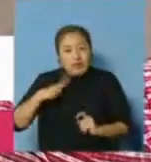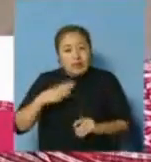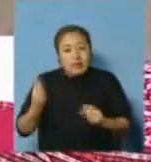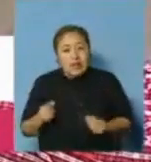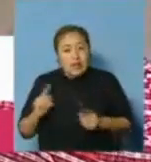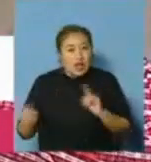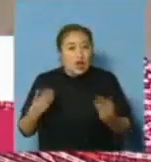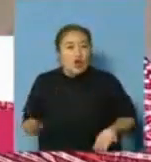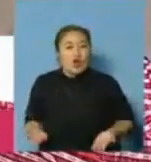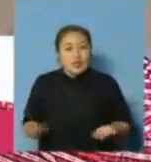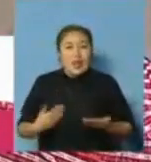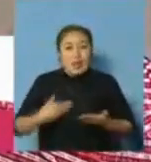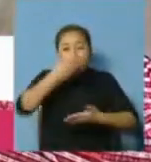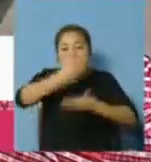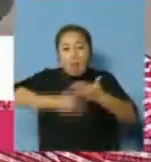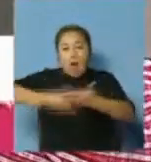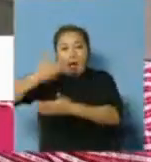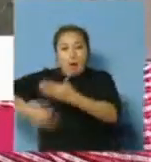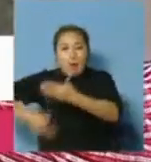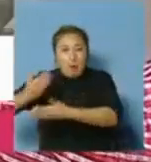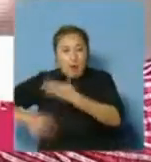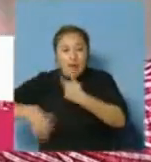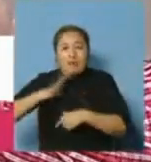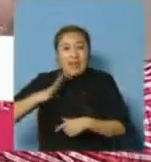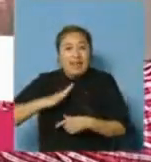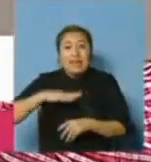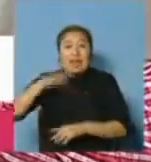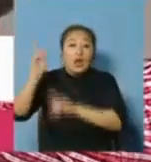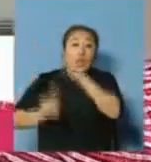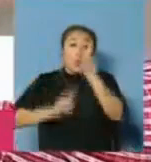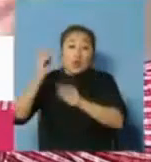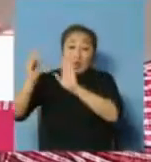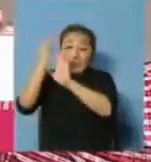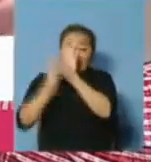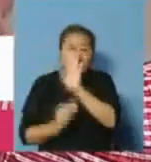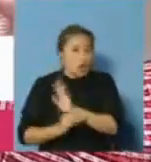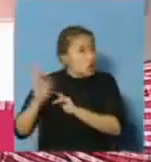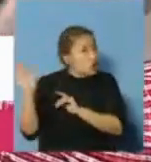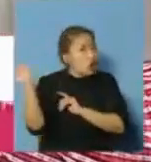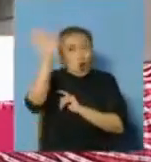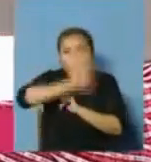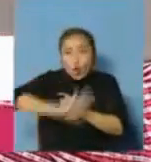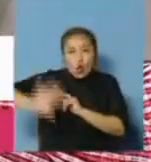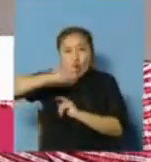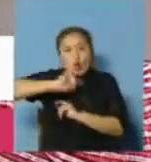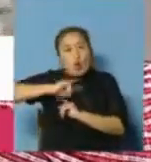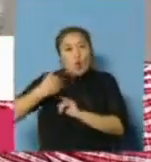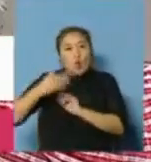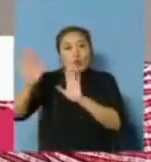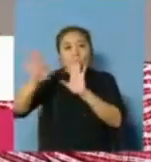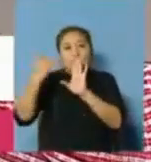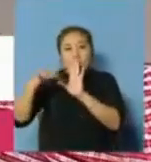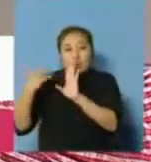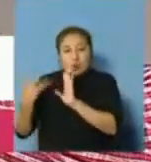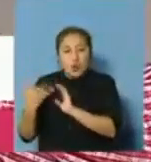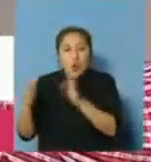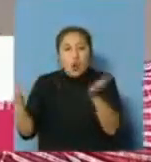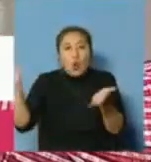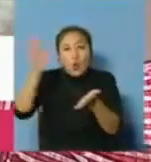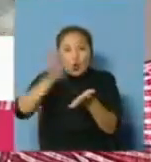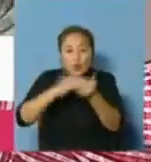que nos lleguen los formularios porque en los lugares de inscripción que es toda la provincia nos van mandando a medida que van